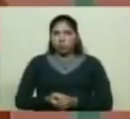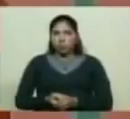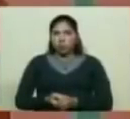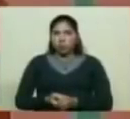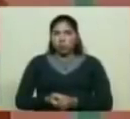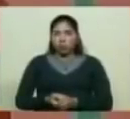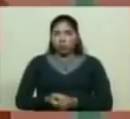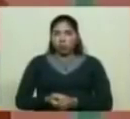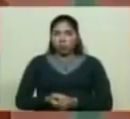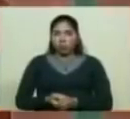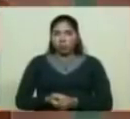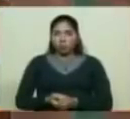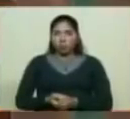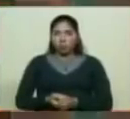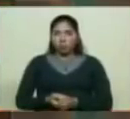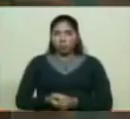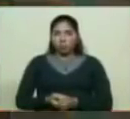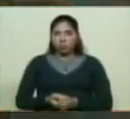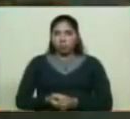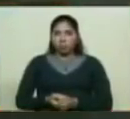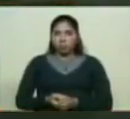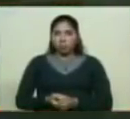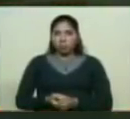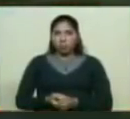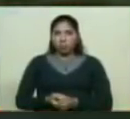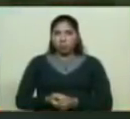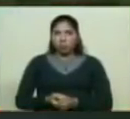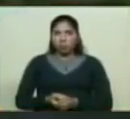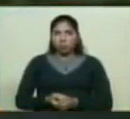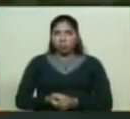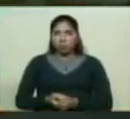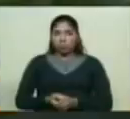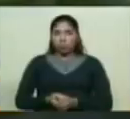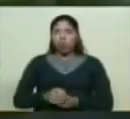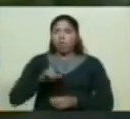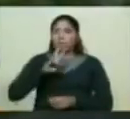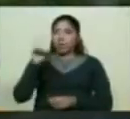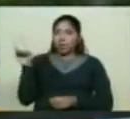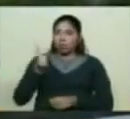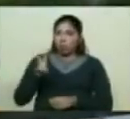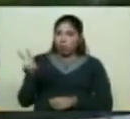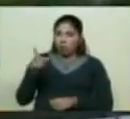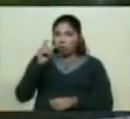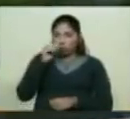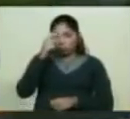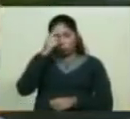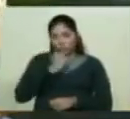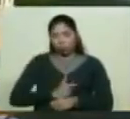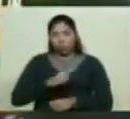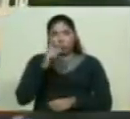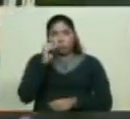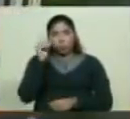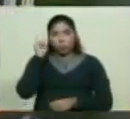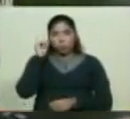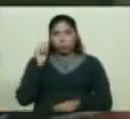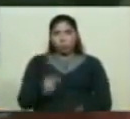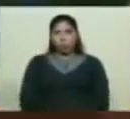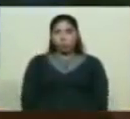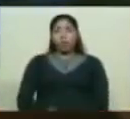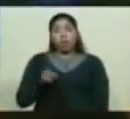de la doctrina de lo que es ser hoy venezolano venezolana y eso es fundamental